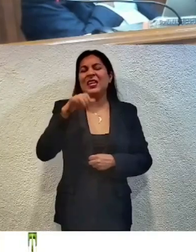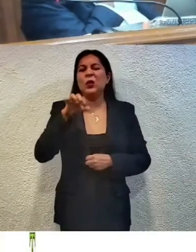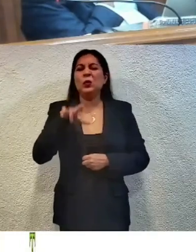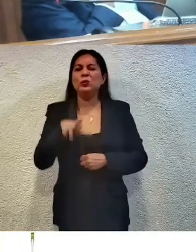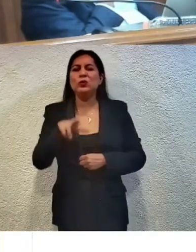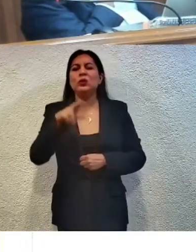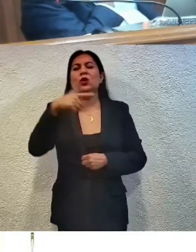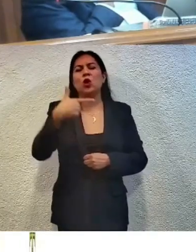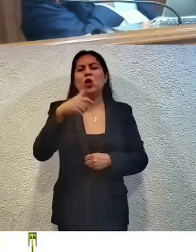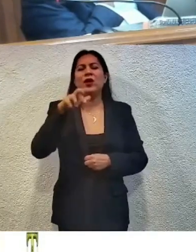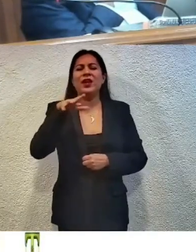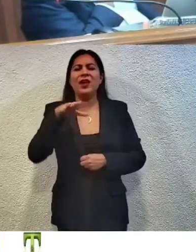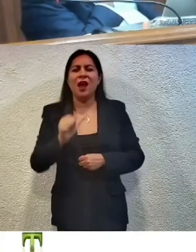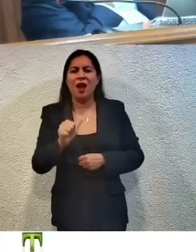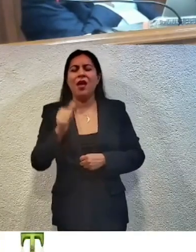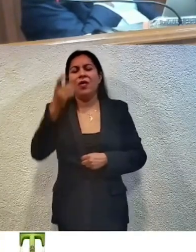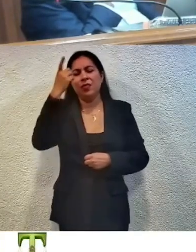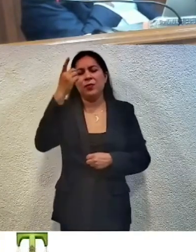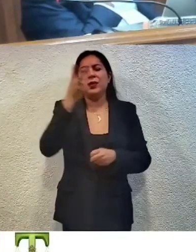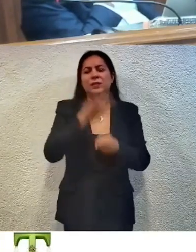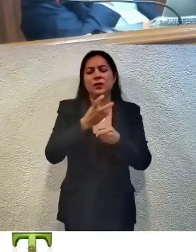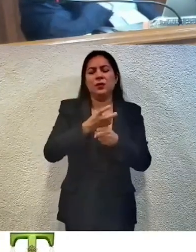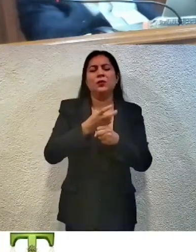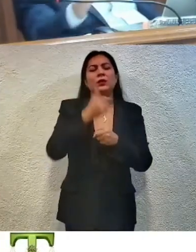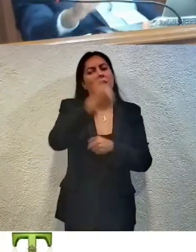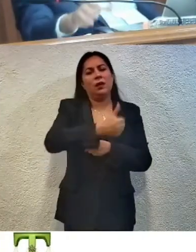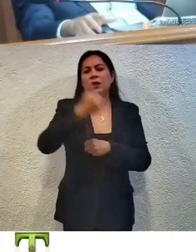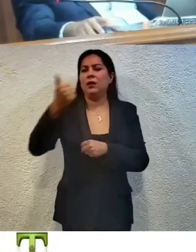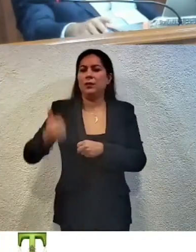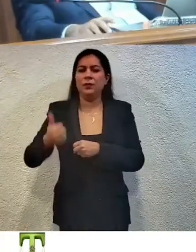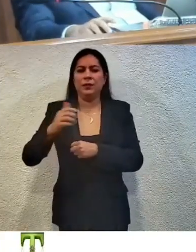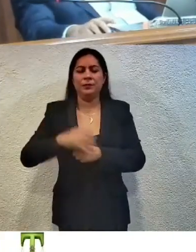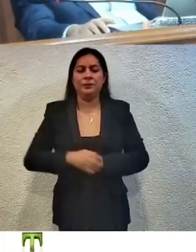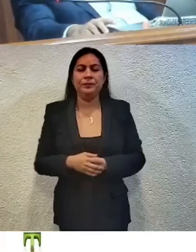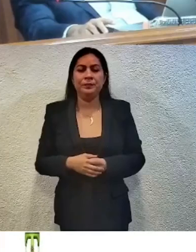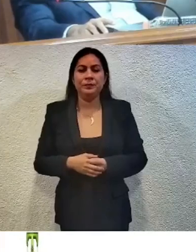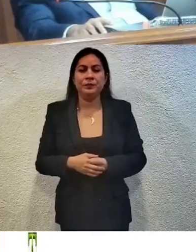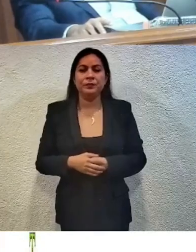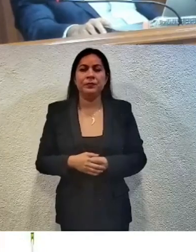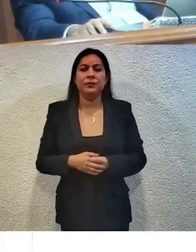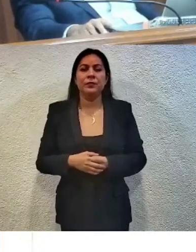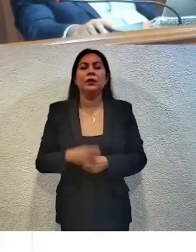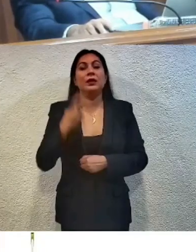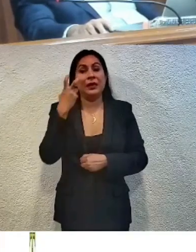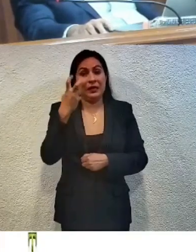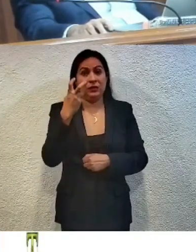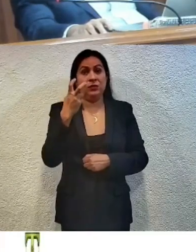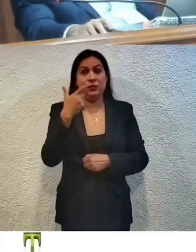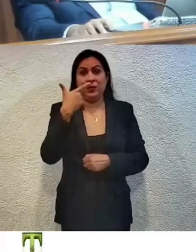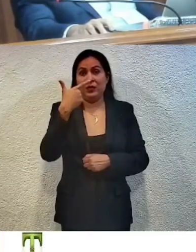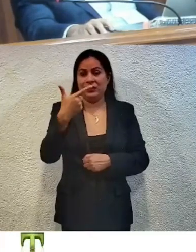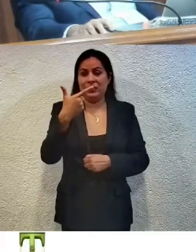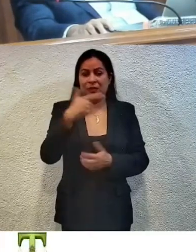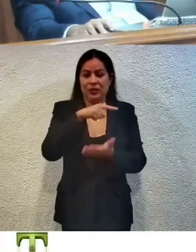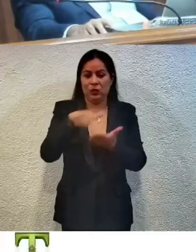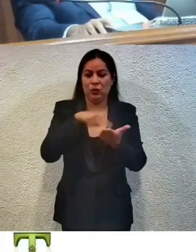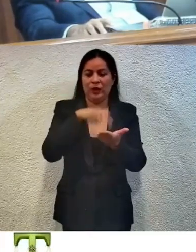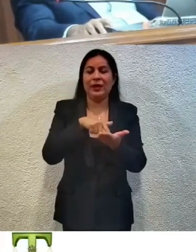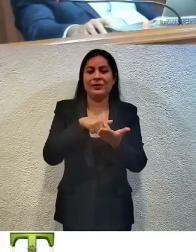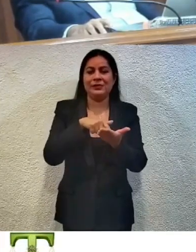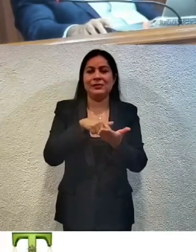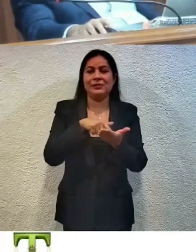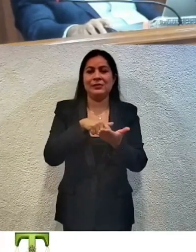Gloria Villafuerte Soto, propietaria y suplente respectivamente. Eso es por cuanto a las 7